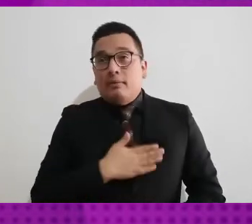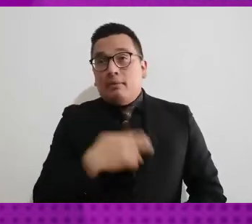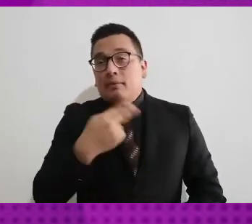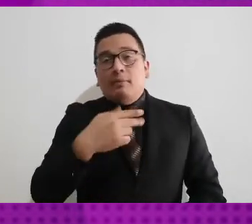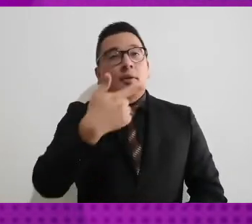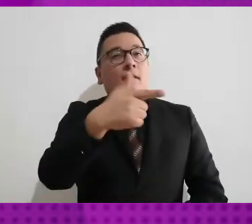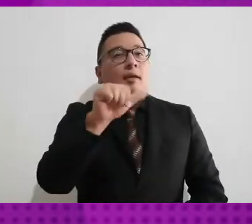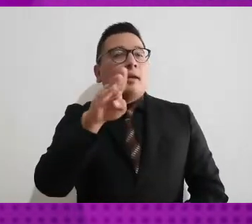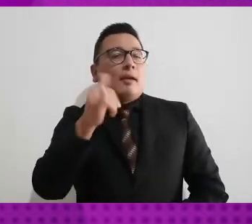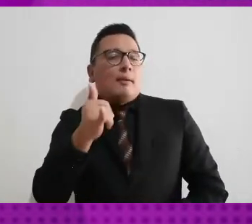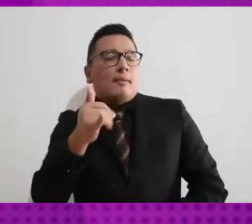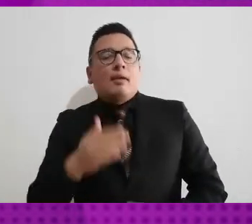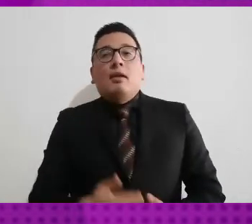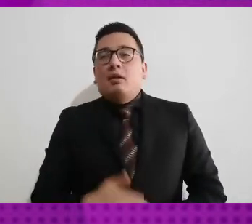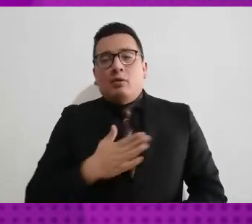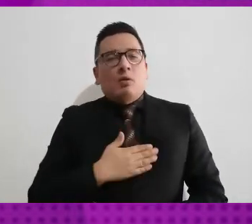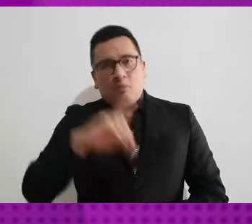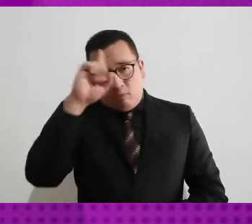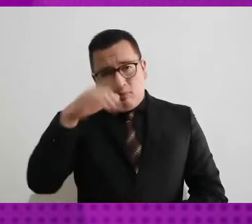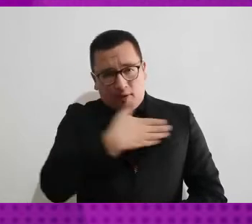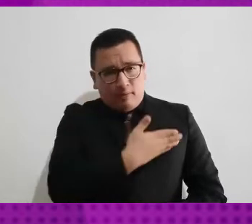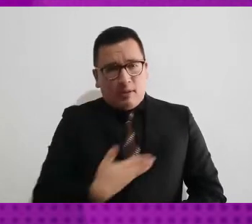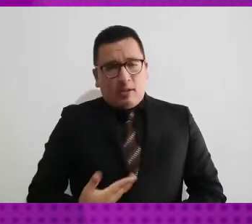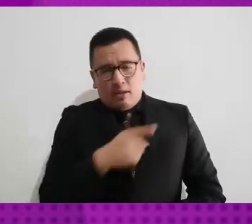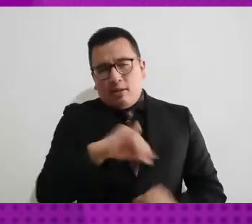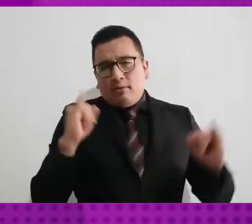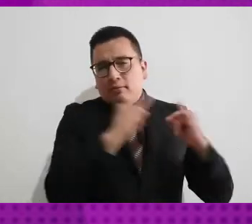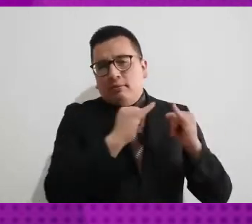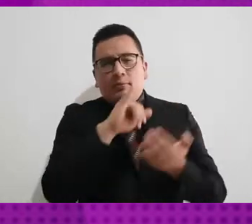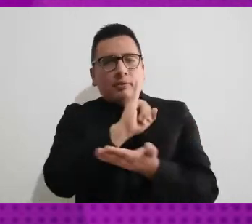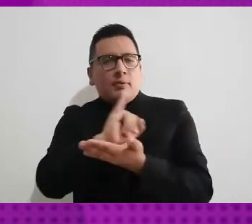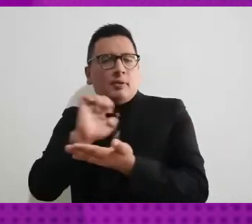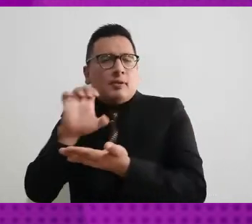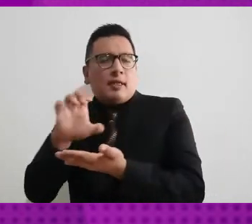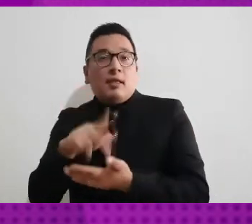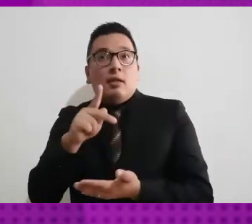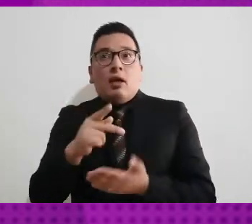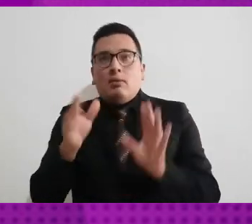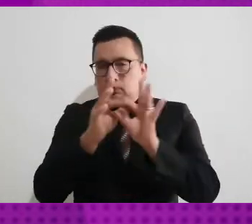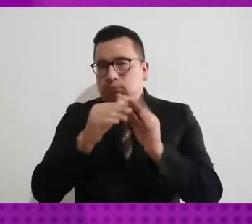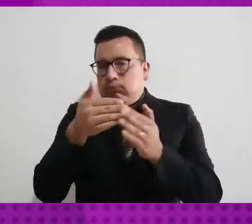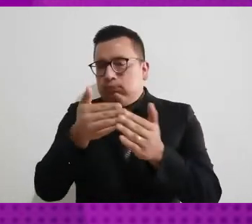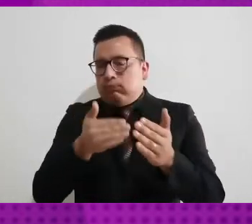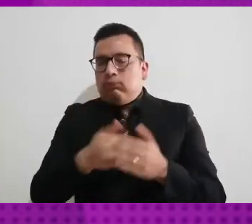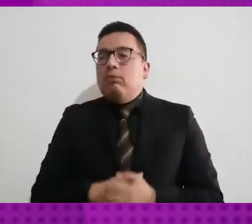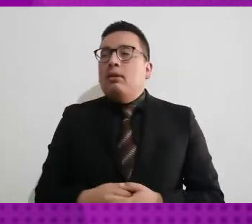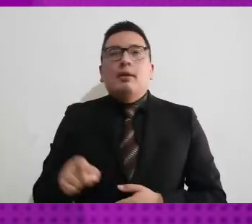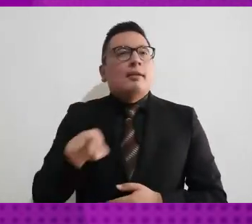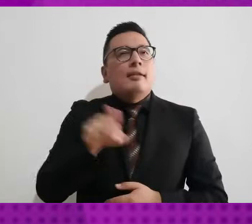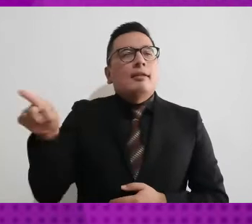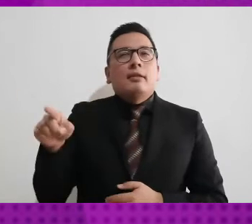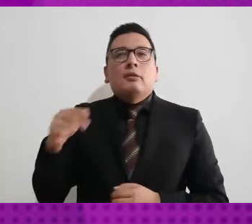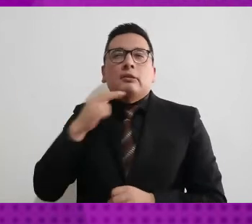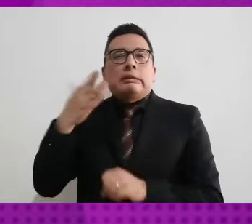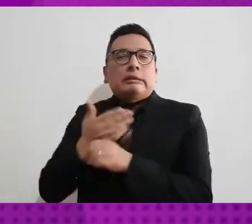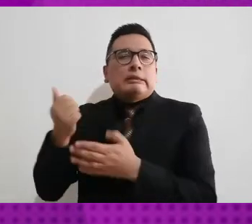consejera presidenta del Instituto Electoral de Coahuila. Y bueno, antes de comenzar con nuestro programa, quisiera agradecer a quienes nos ayudan con